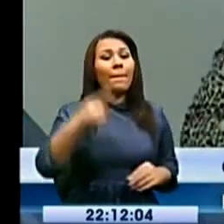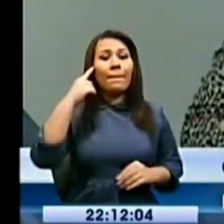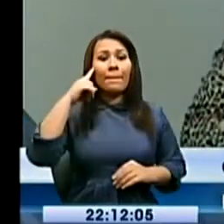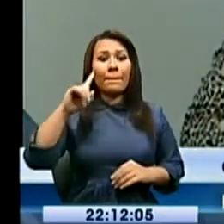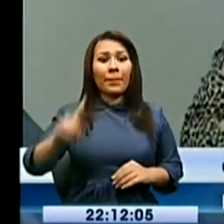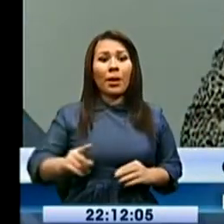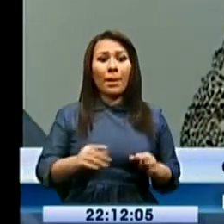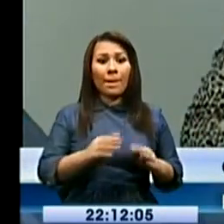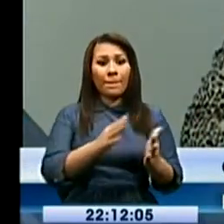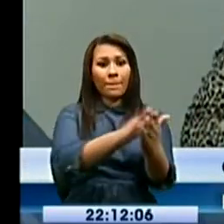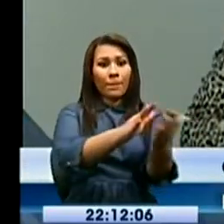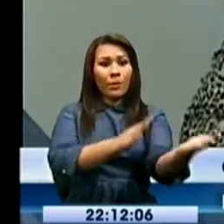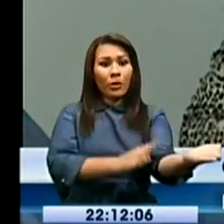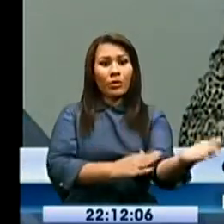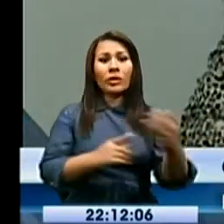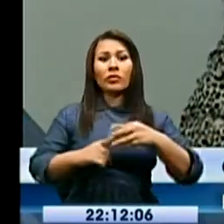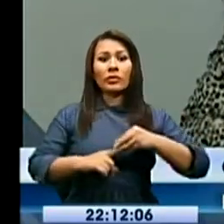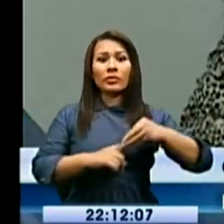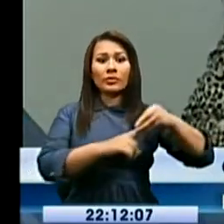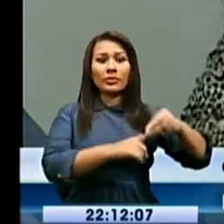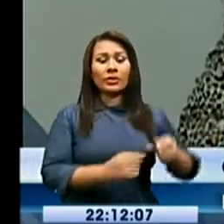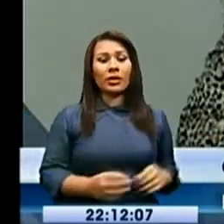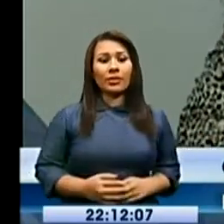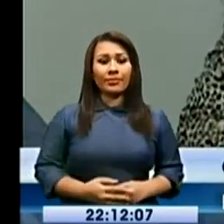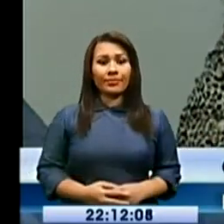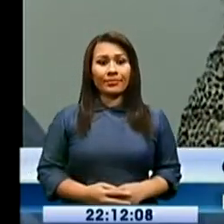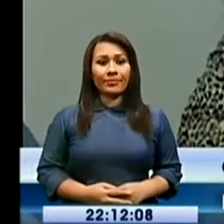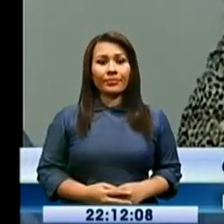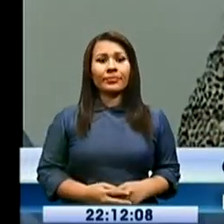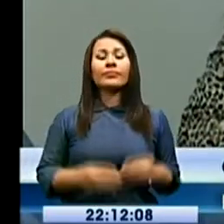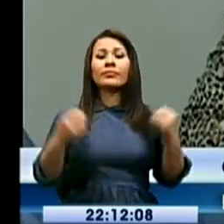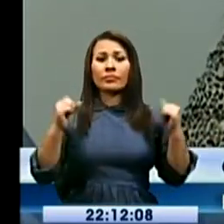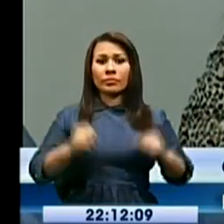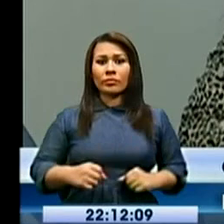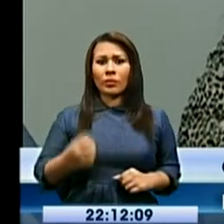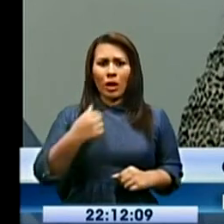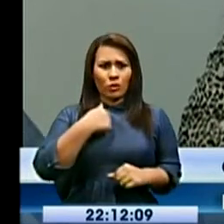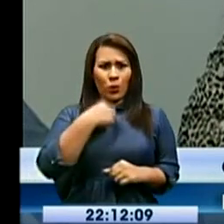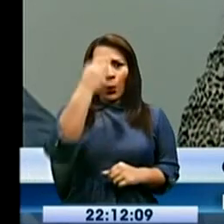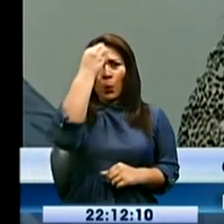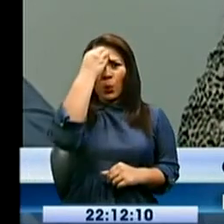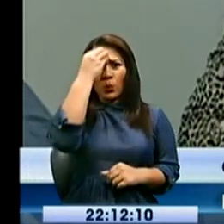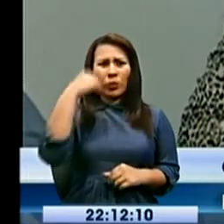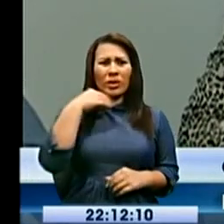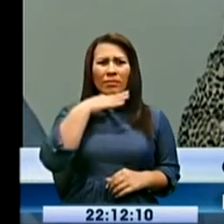para un proyecto específico, no creo que sea materia de inconducta alguna.